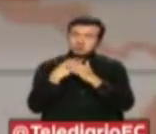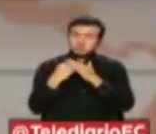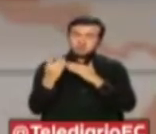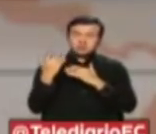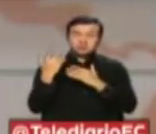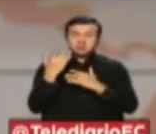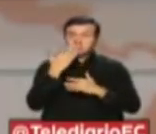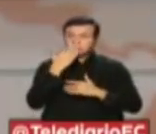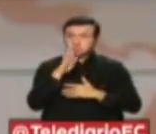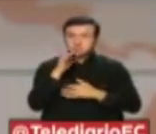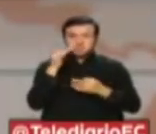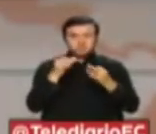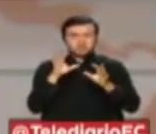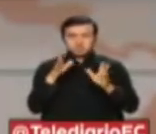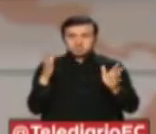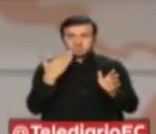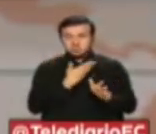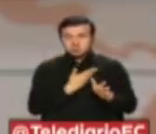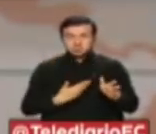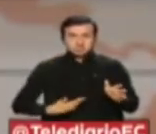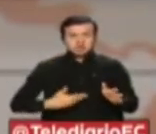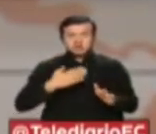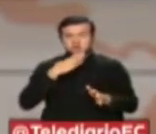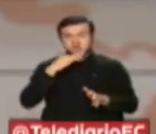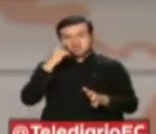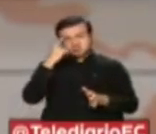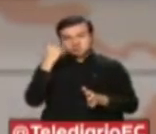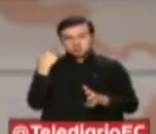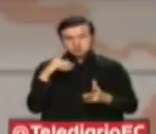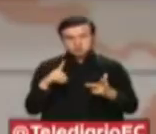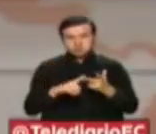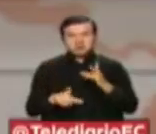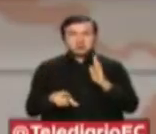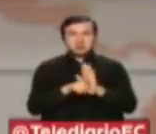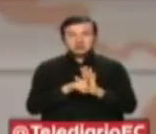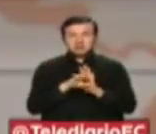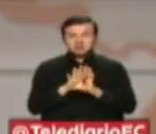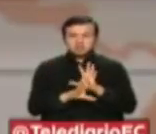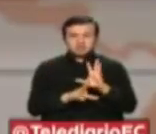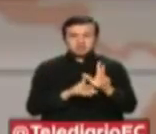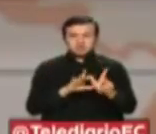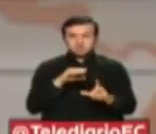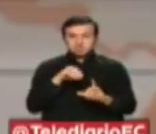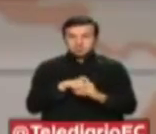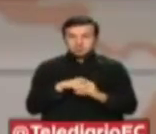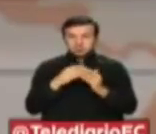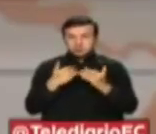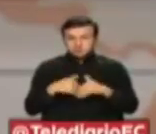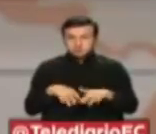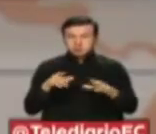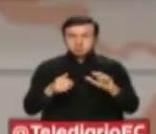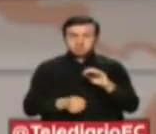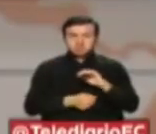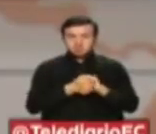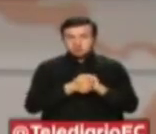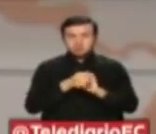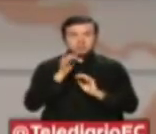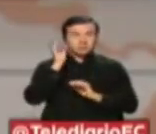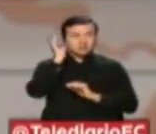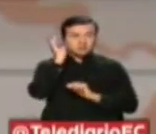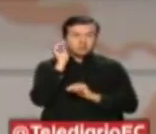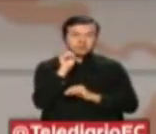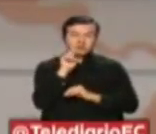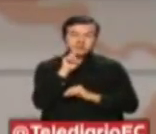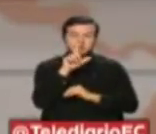nos da la cara a la justicia el presidente de correa ha habido una ley anticorrupción que reposa en el cajón de la señora marcela aguiñaga